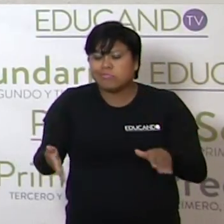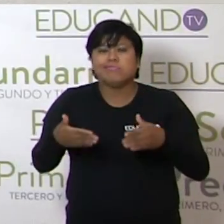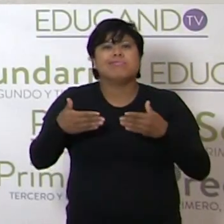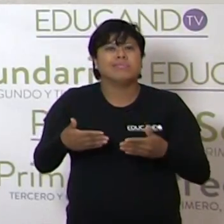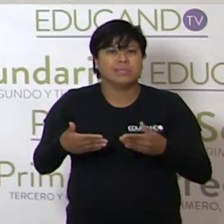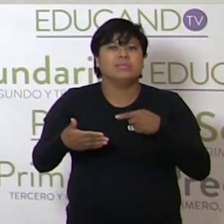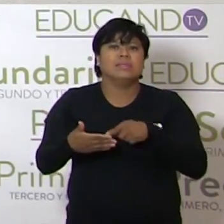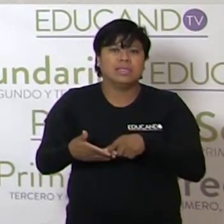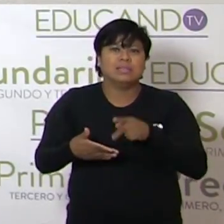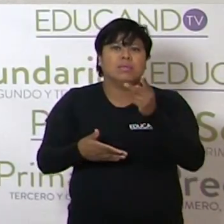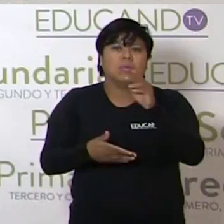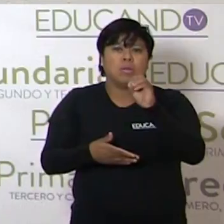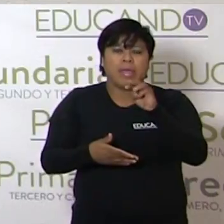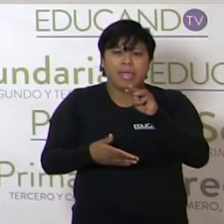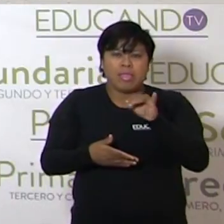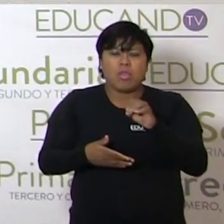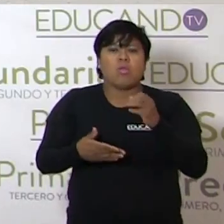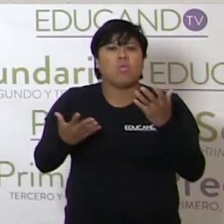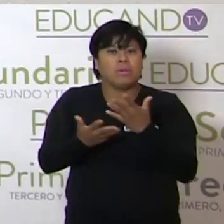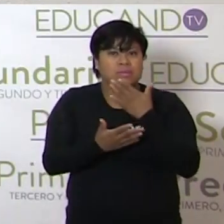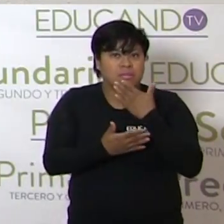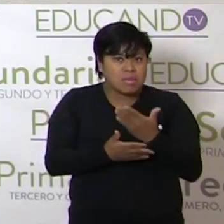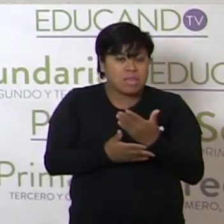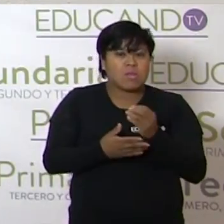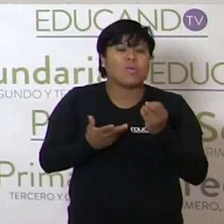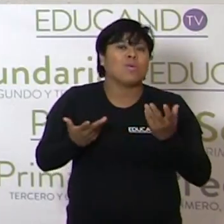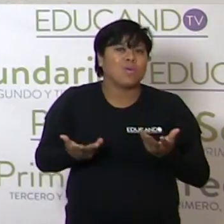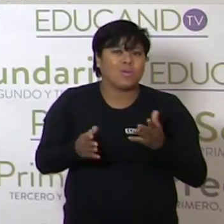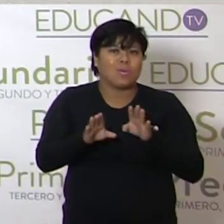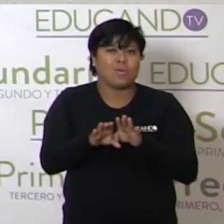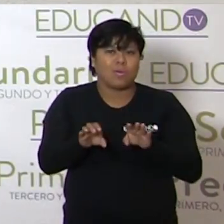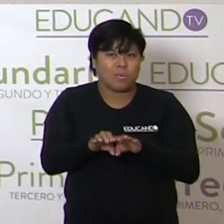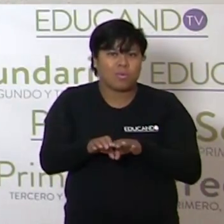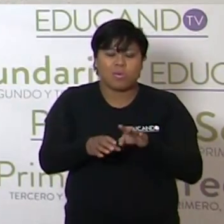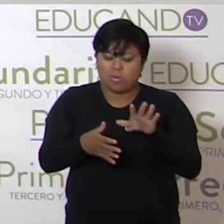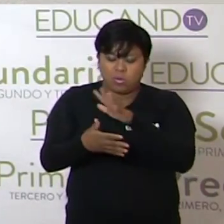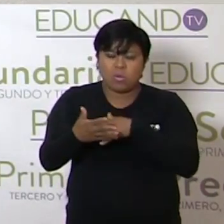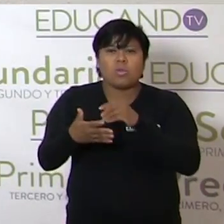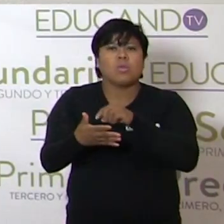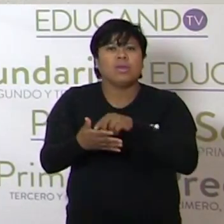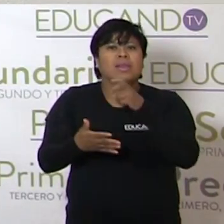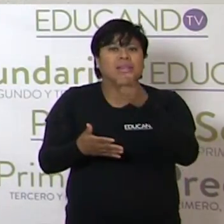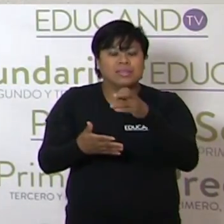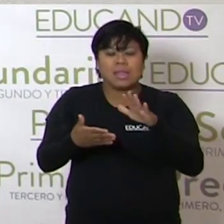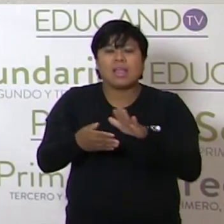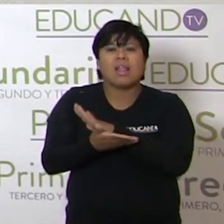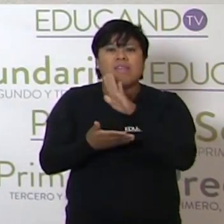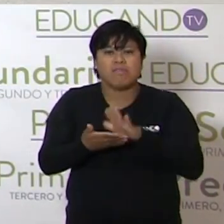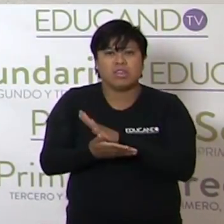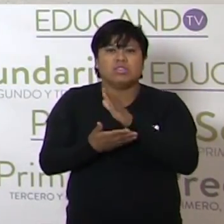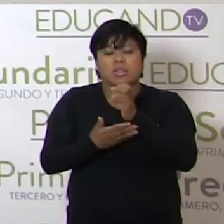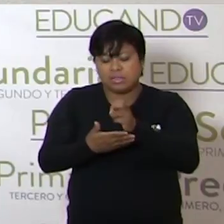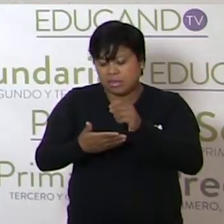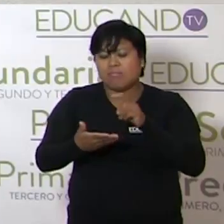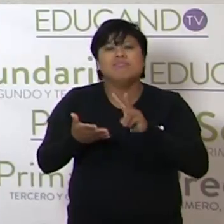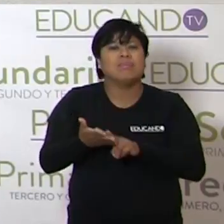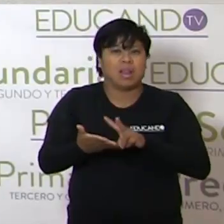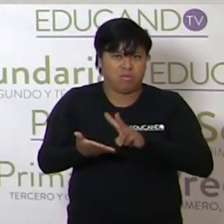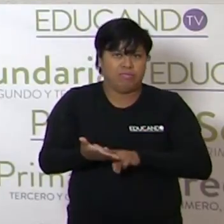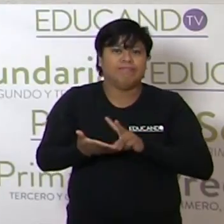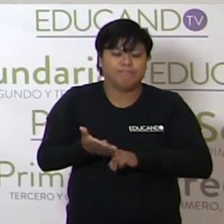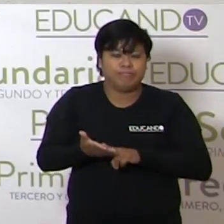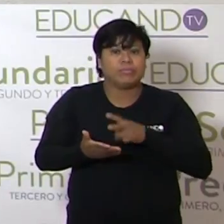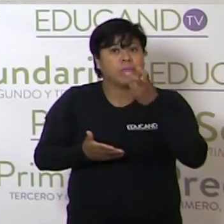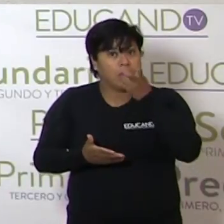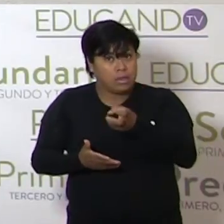promedios, que de hecho los maestros lo hacen muy bien y todas sus calificaciones están bien valoradas. Sin embargo, siempre